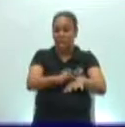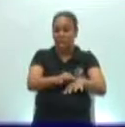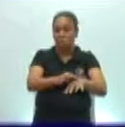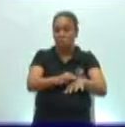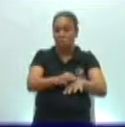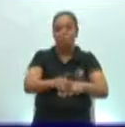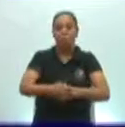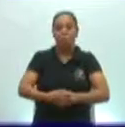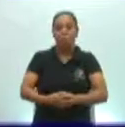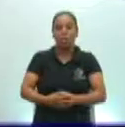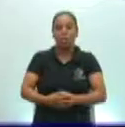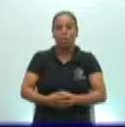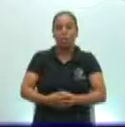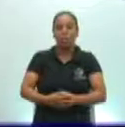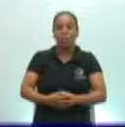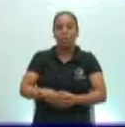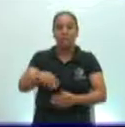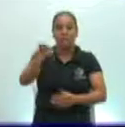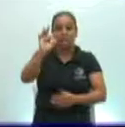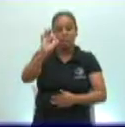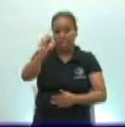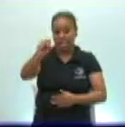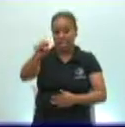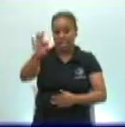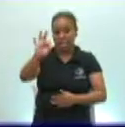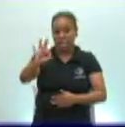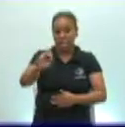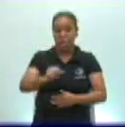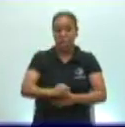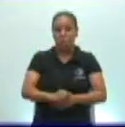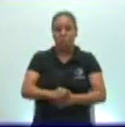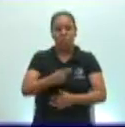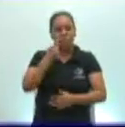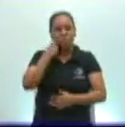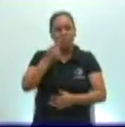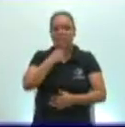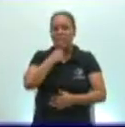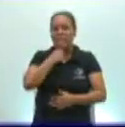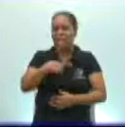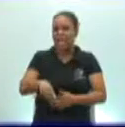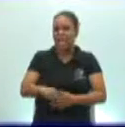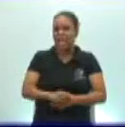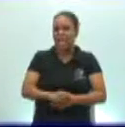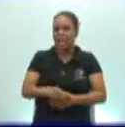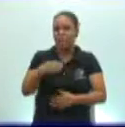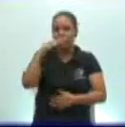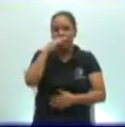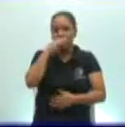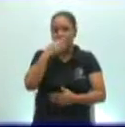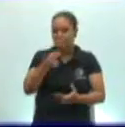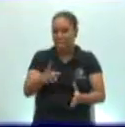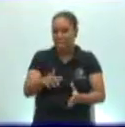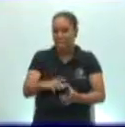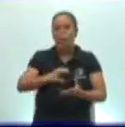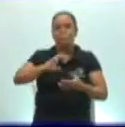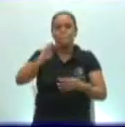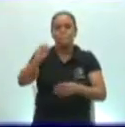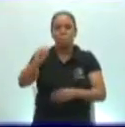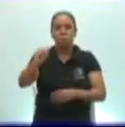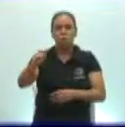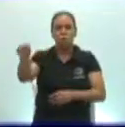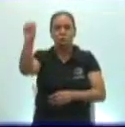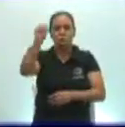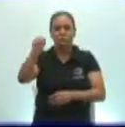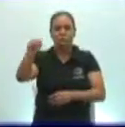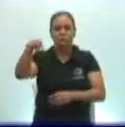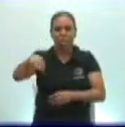como alcohol, el octazufre. Vamos entonces a ver modelos moleculares de algunas de estas sustancias. Por